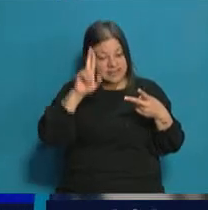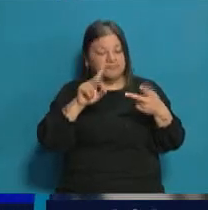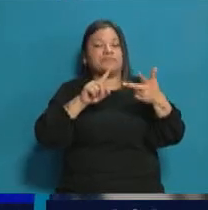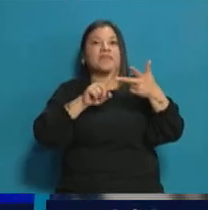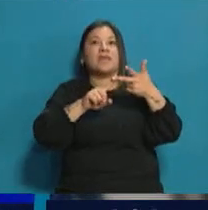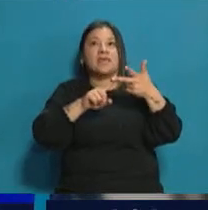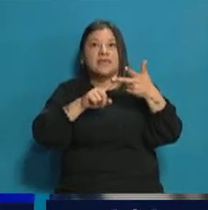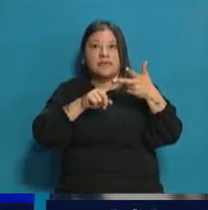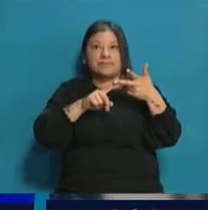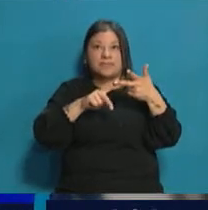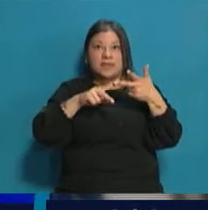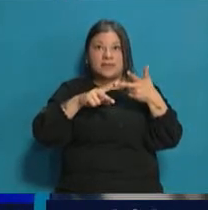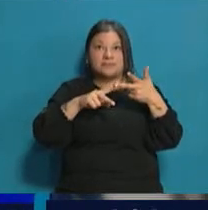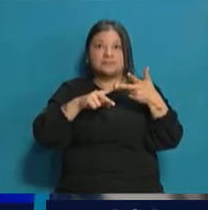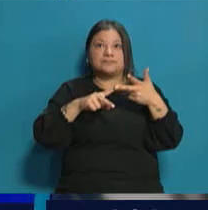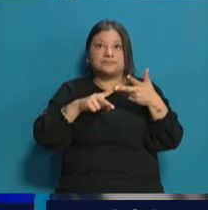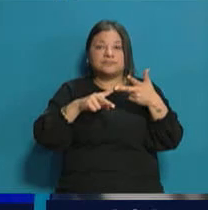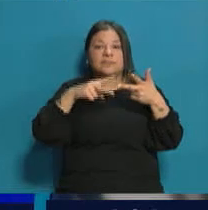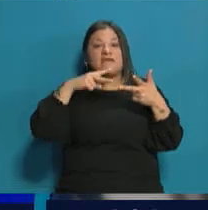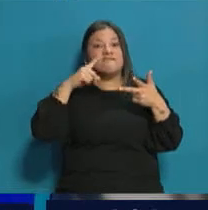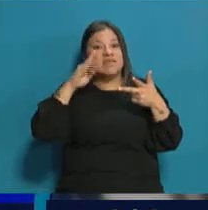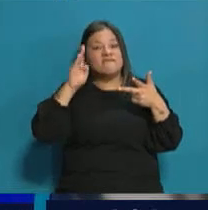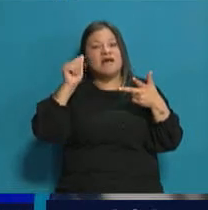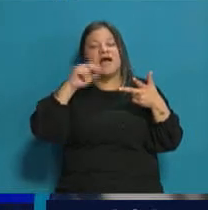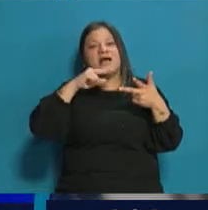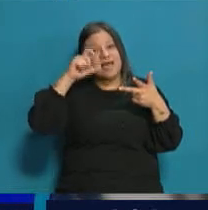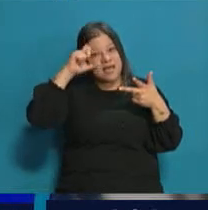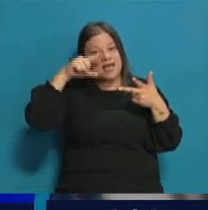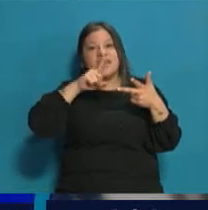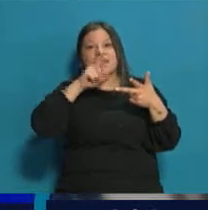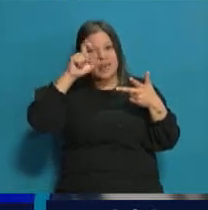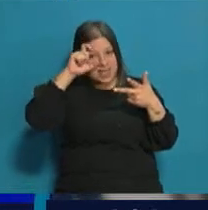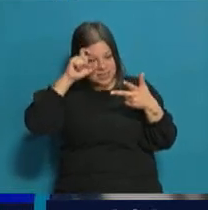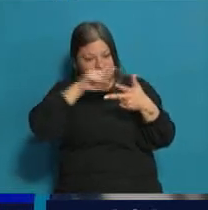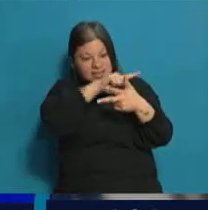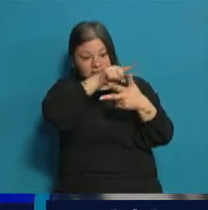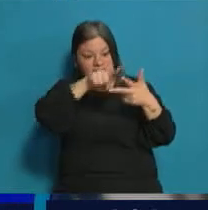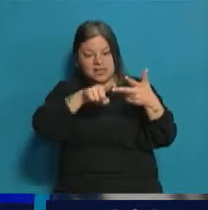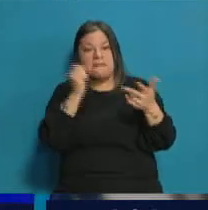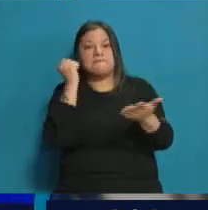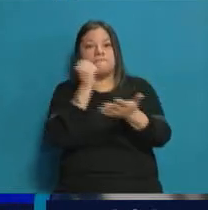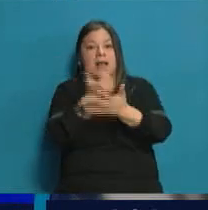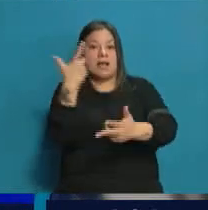sí. Y también protege a esta cepa que se está hablando, de esta variante